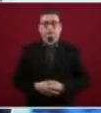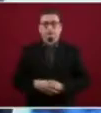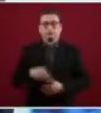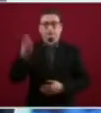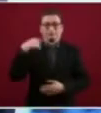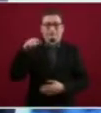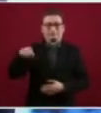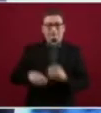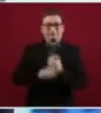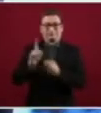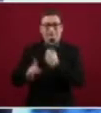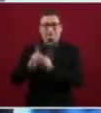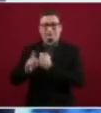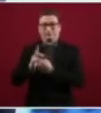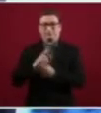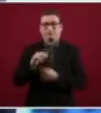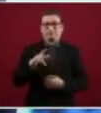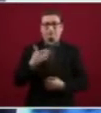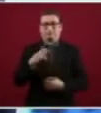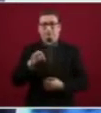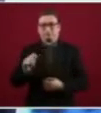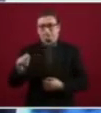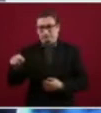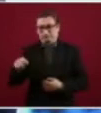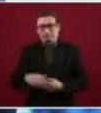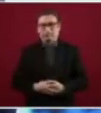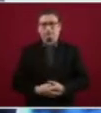golpe de Pinochet.